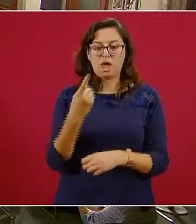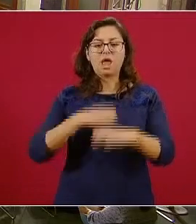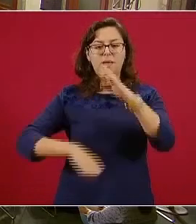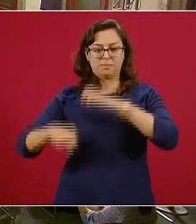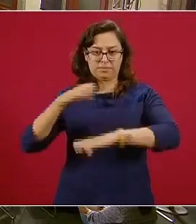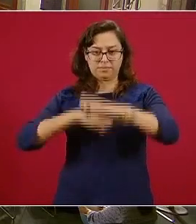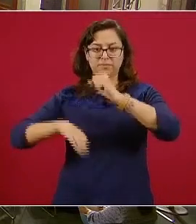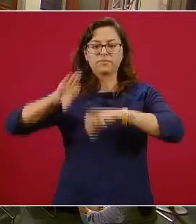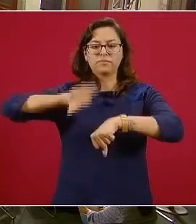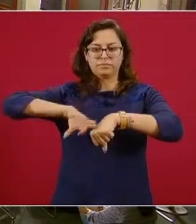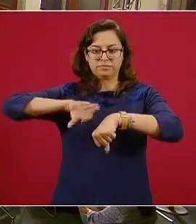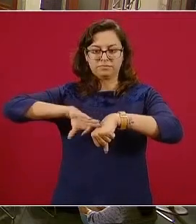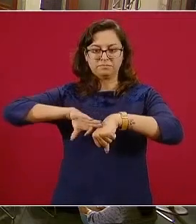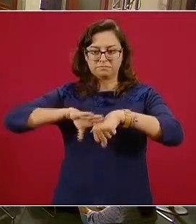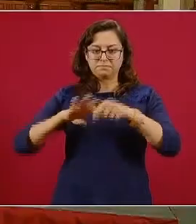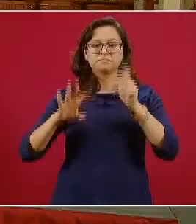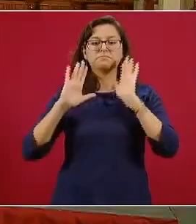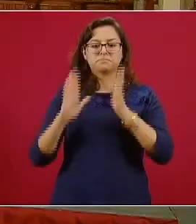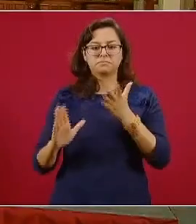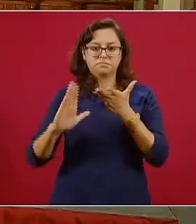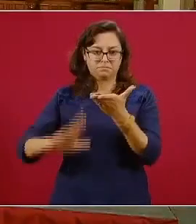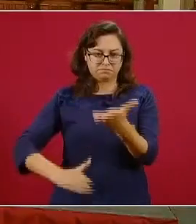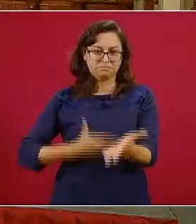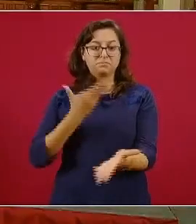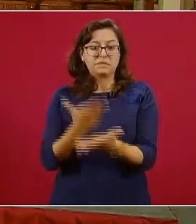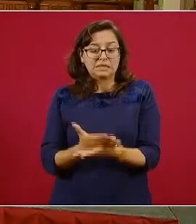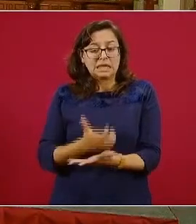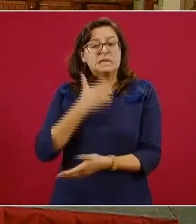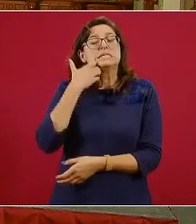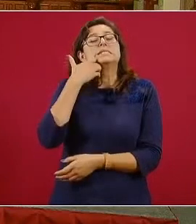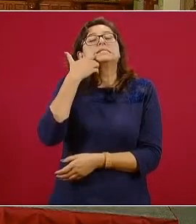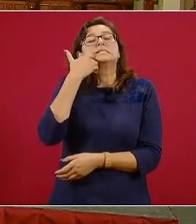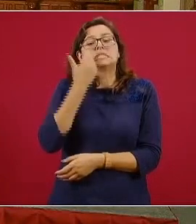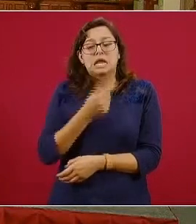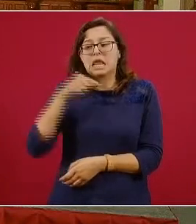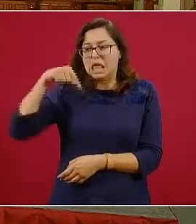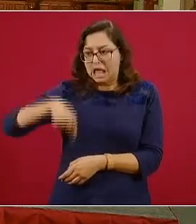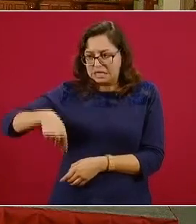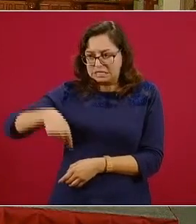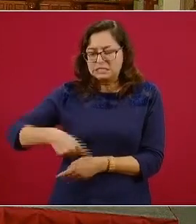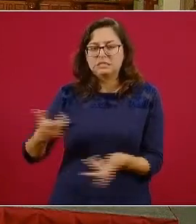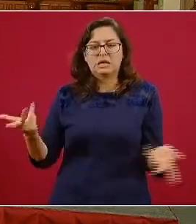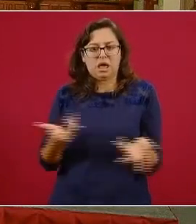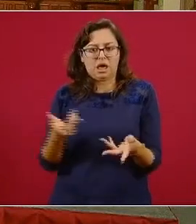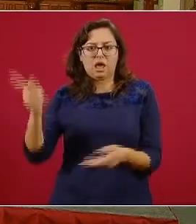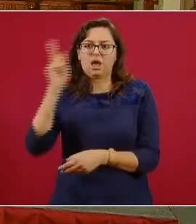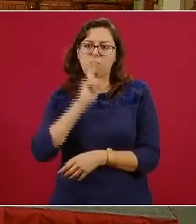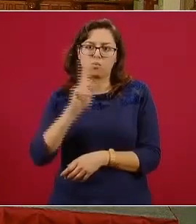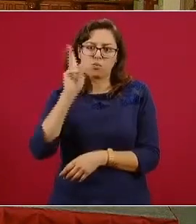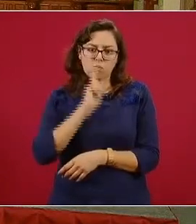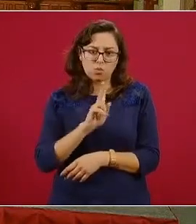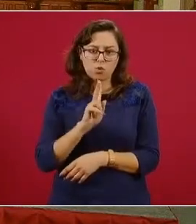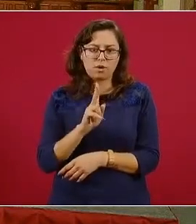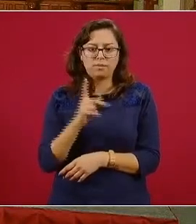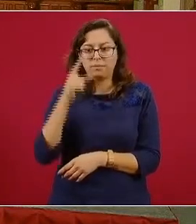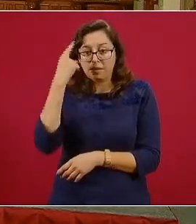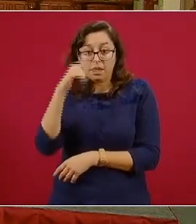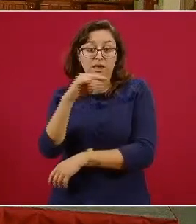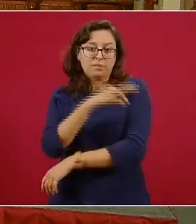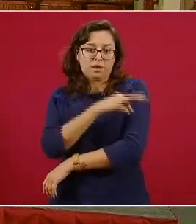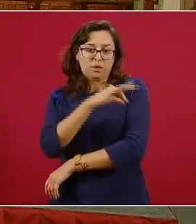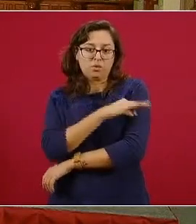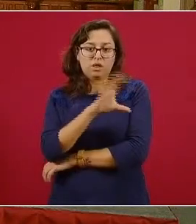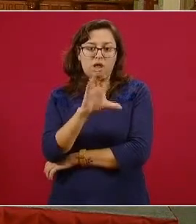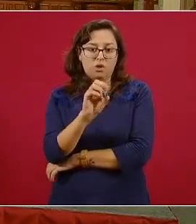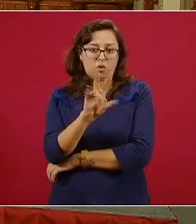farmacéutica que ya ha presentado su intención de que en México se realicen ensayos clínicos para su vacuna